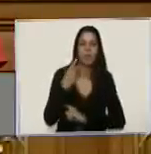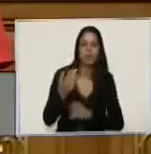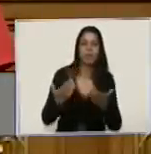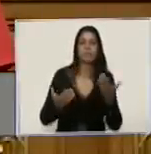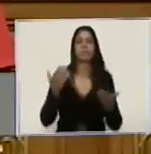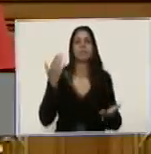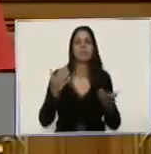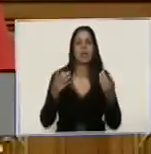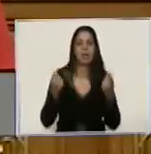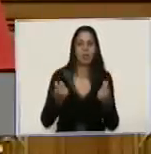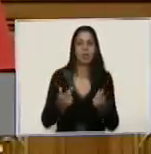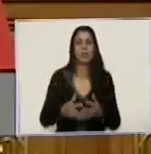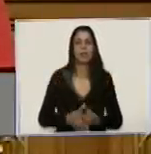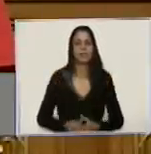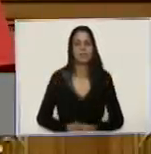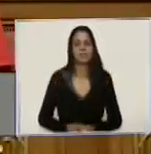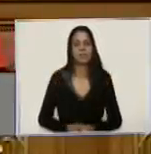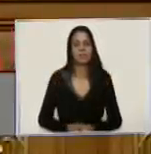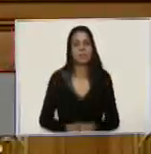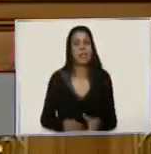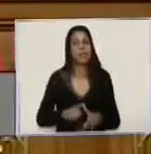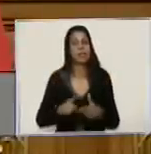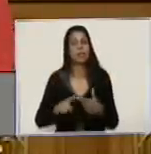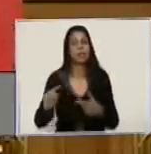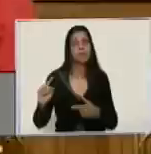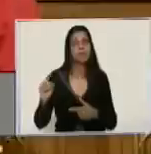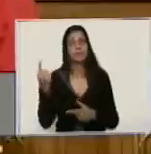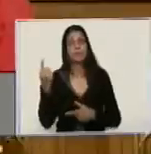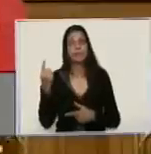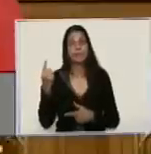desestabilización. Entonces, por primera vez,